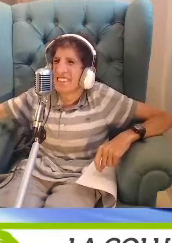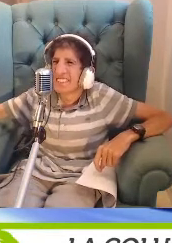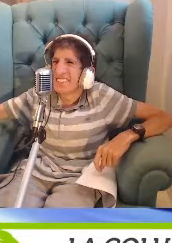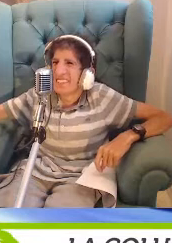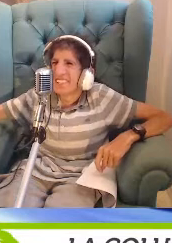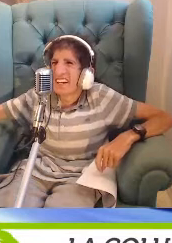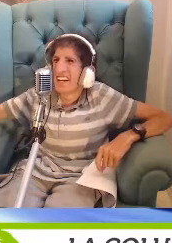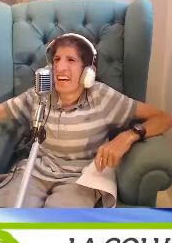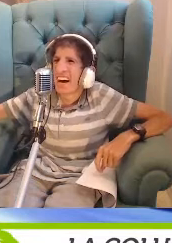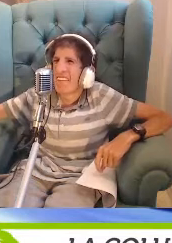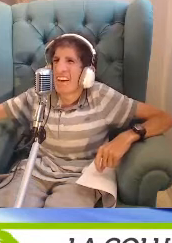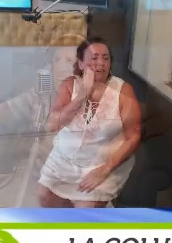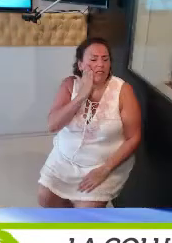y...